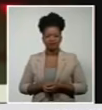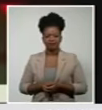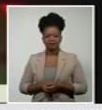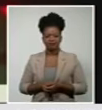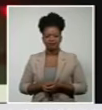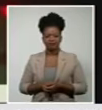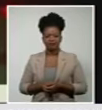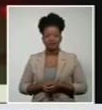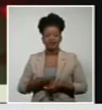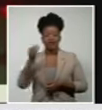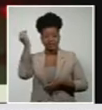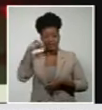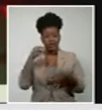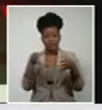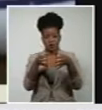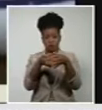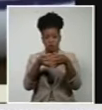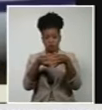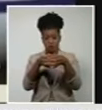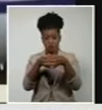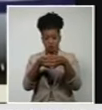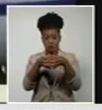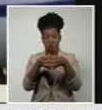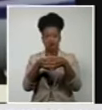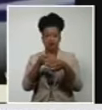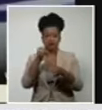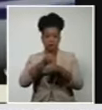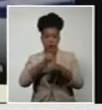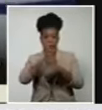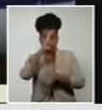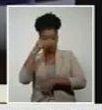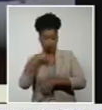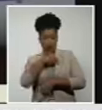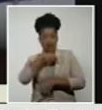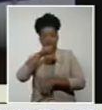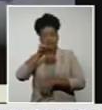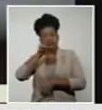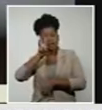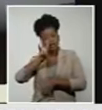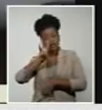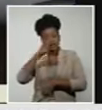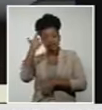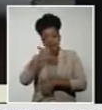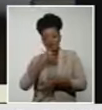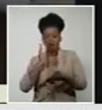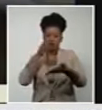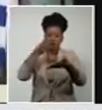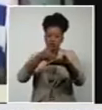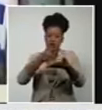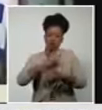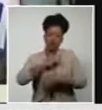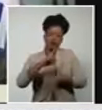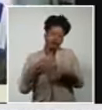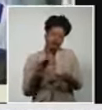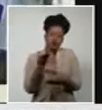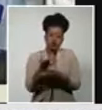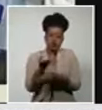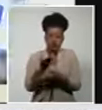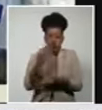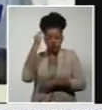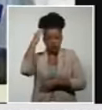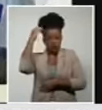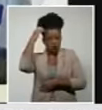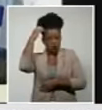saben los integrantes de la Brigada Henry Reeve, que el 13 de abril llegó a Lomé en respuesta a una solicitud del gobierno togolés